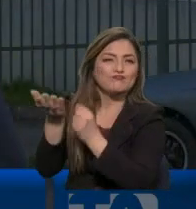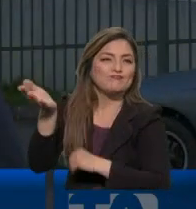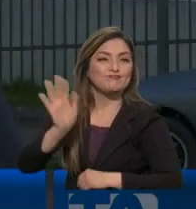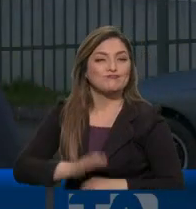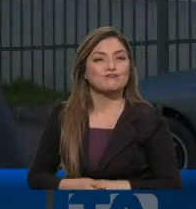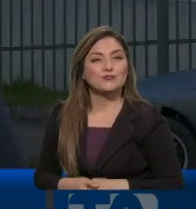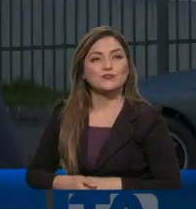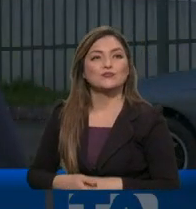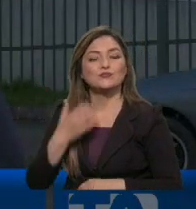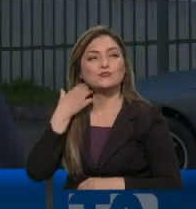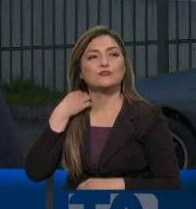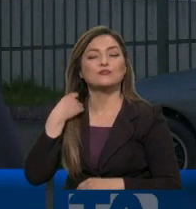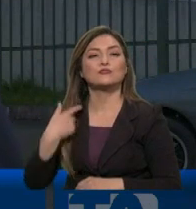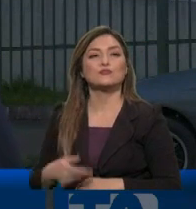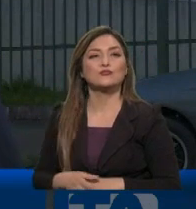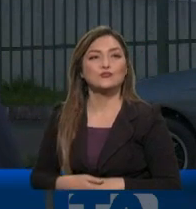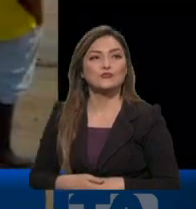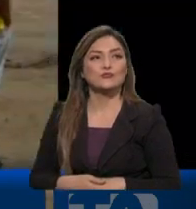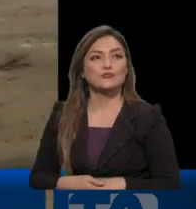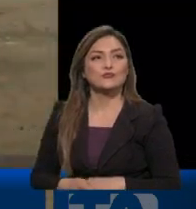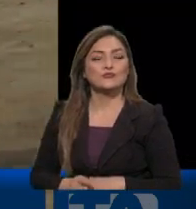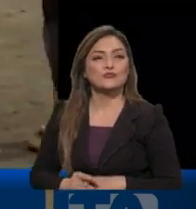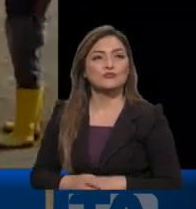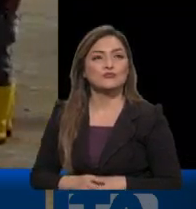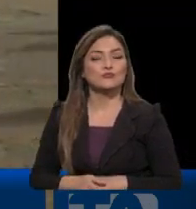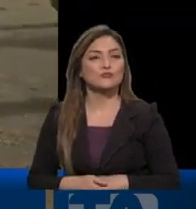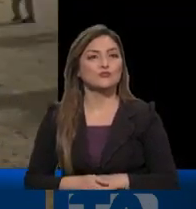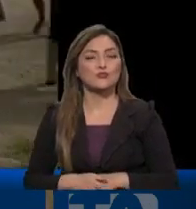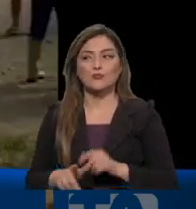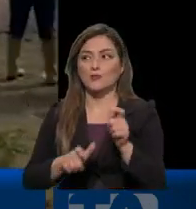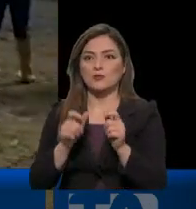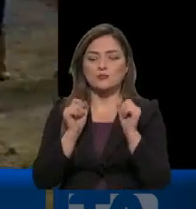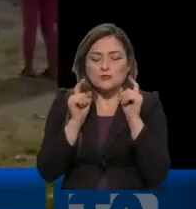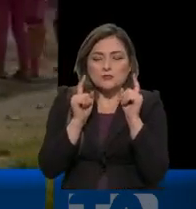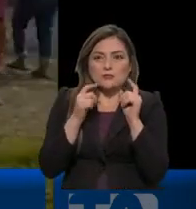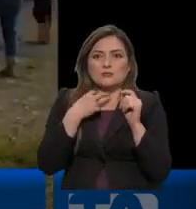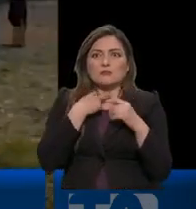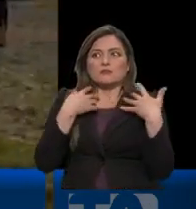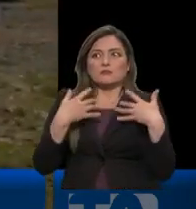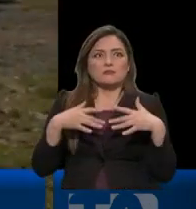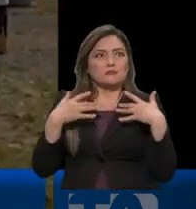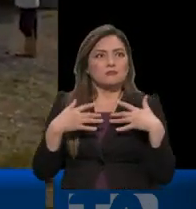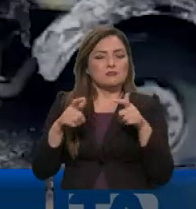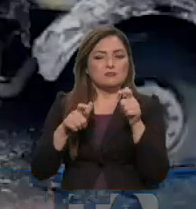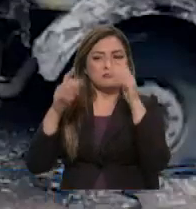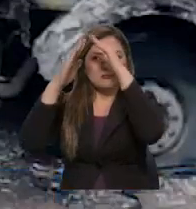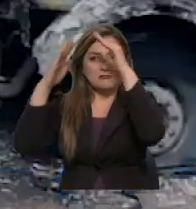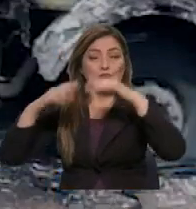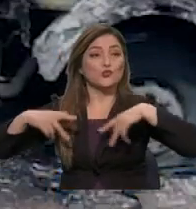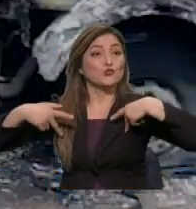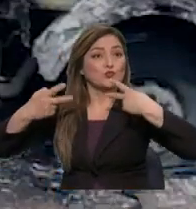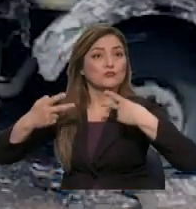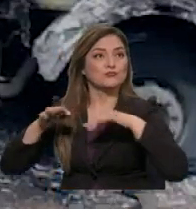incendiar esta cama baja. Los hechos causaron asombro a quienes habitan en esas áreas de nuestra geografía,